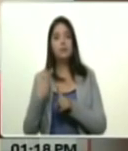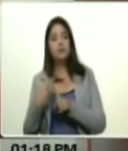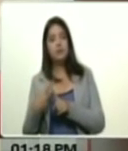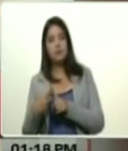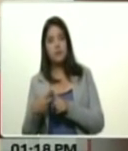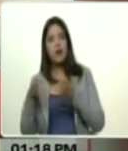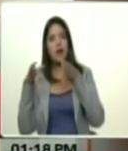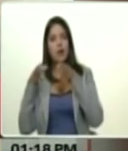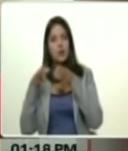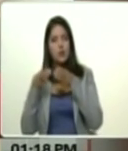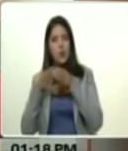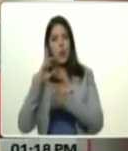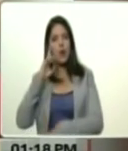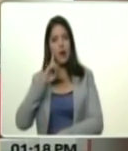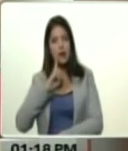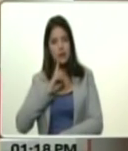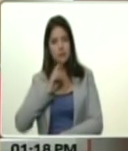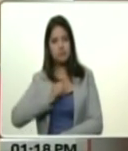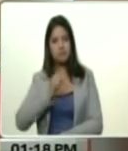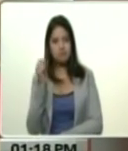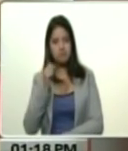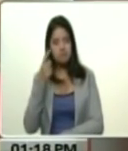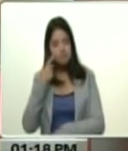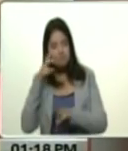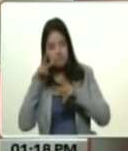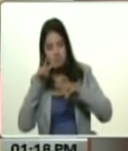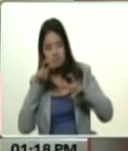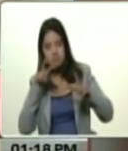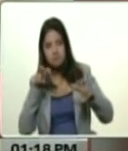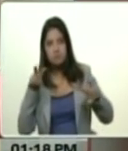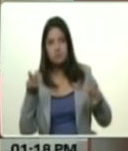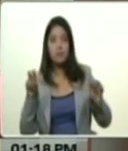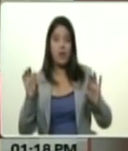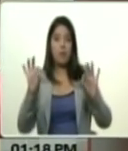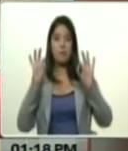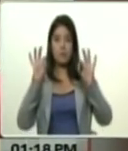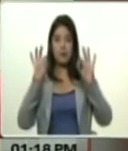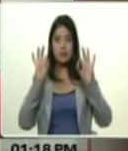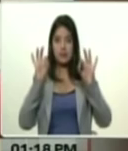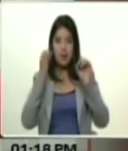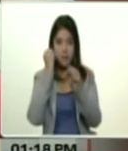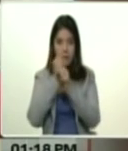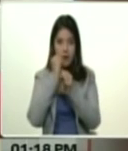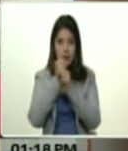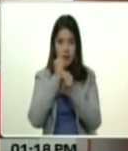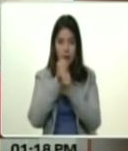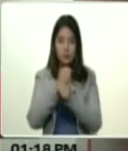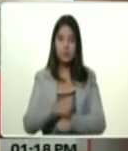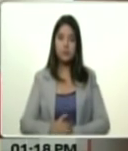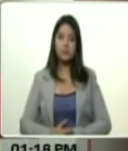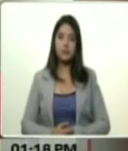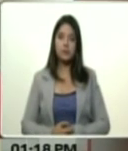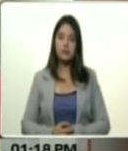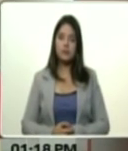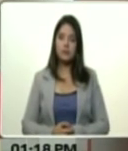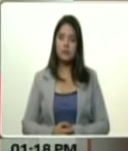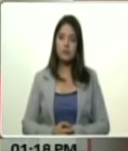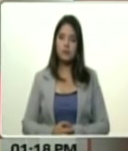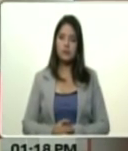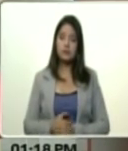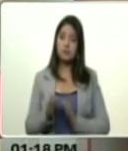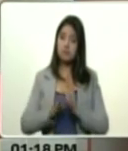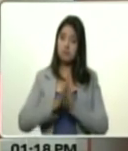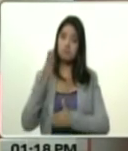Bolivariano de Inteligencia, un grupo de trabajo élite especial para este trabajo, ha dado sus